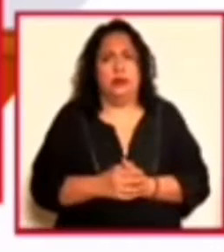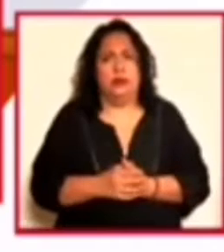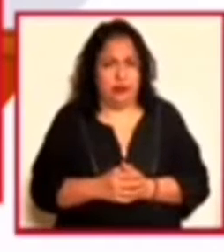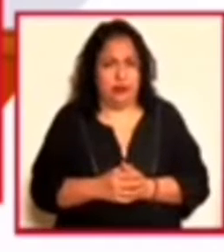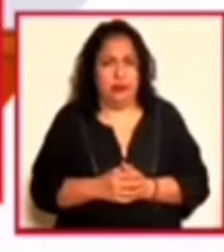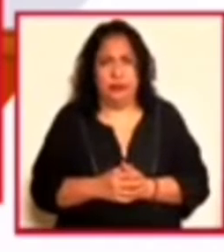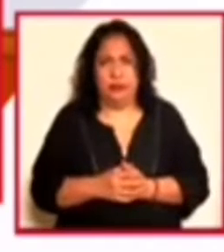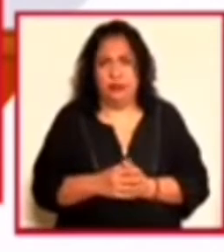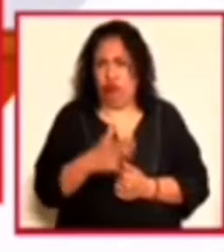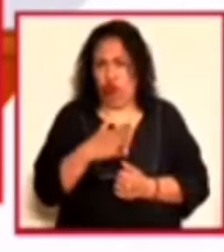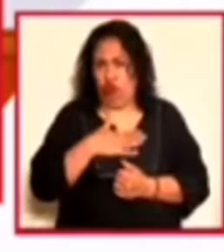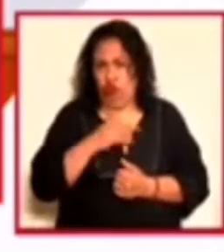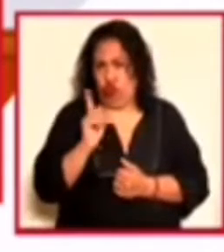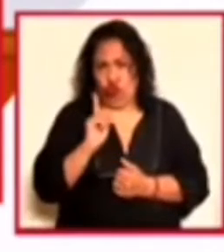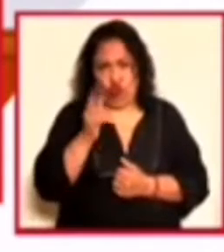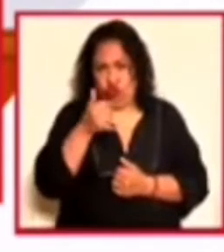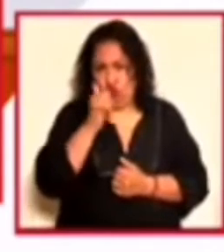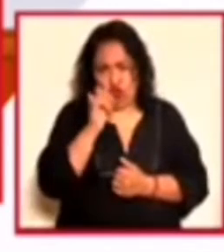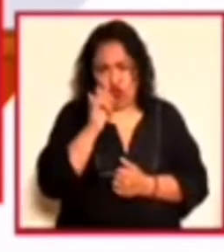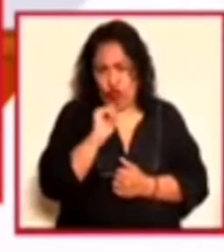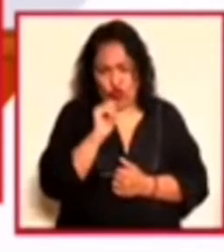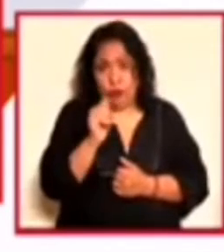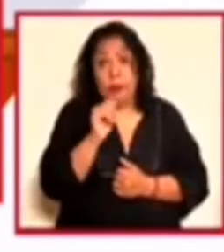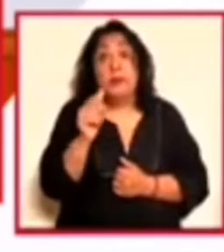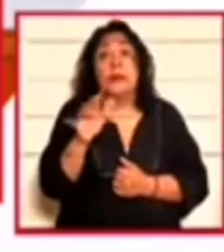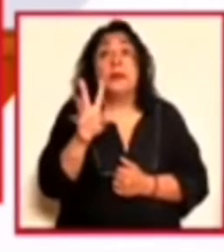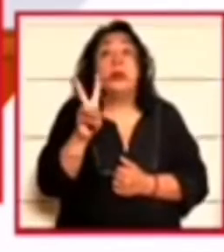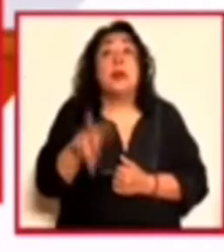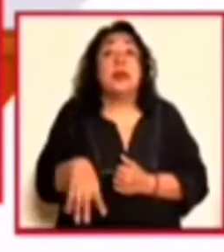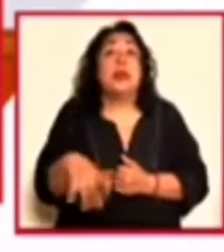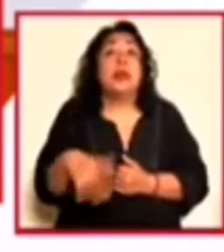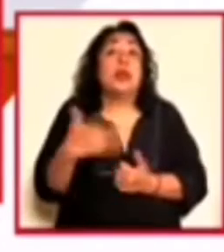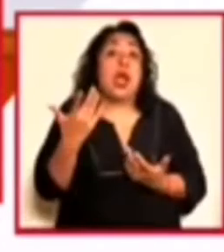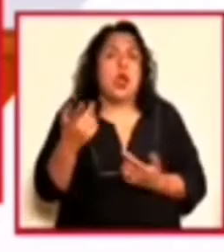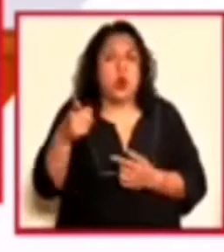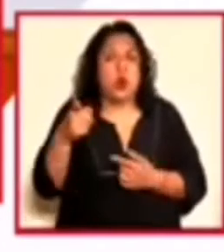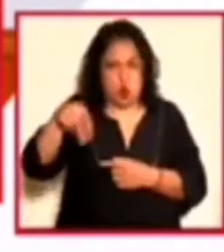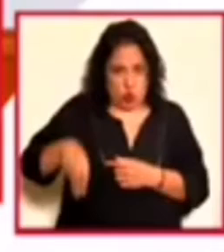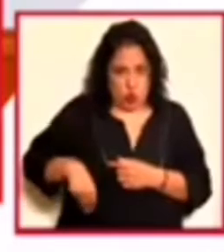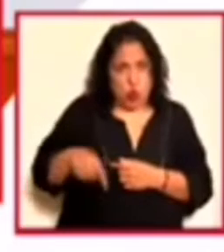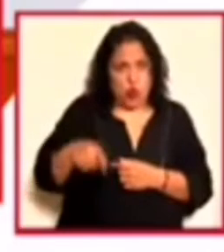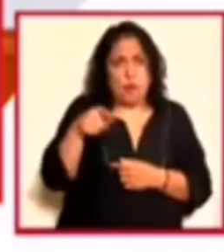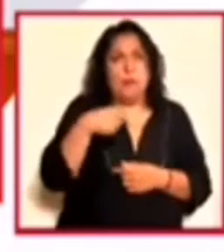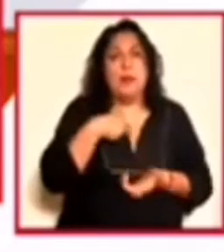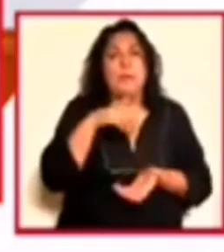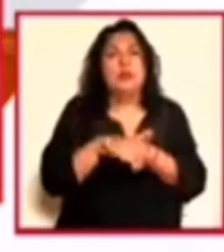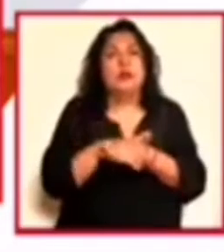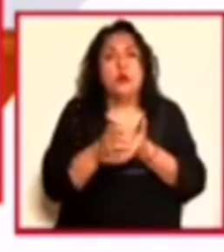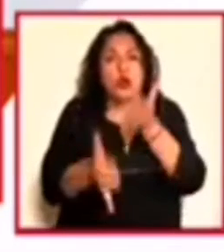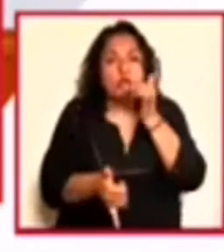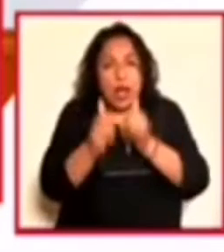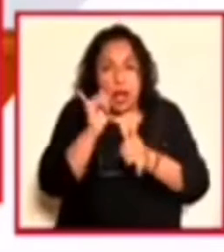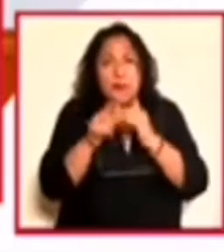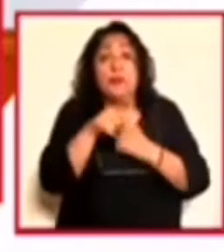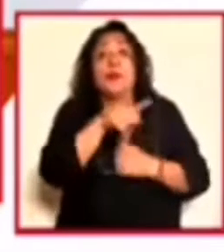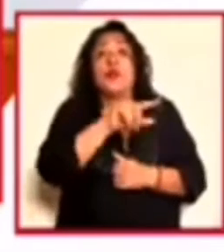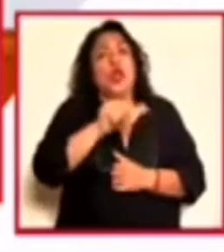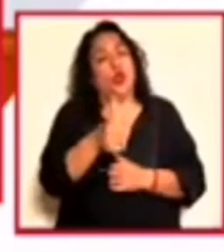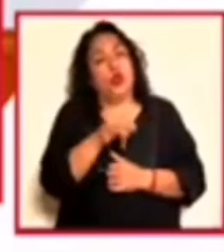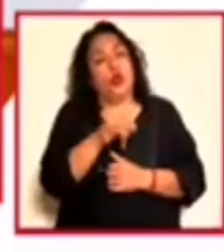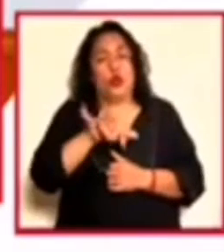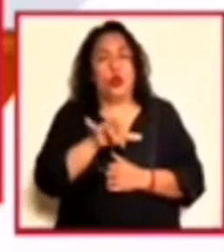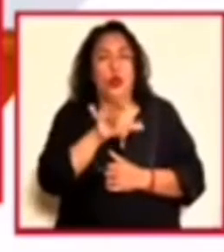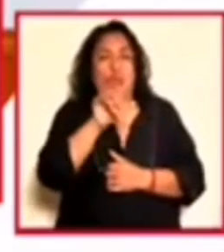Nosotros no bebíamos, pero nos acusó de la borrachera del marido. Por ejemplo, Jorge Cuesta, un personaje